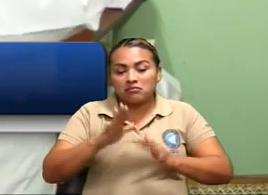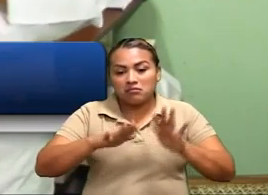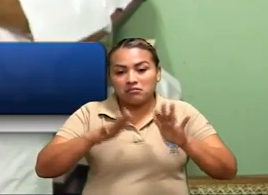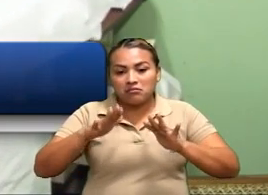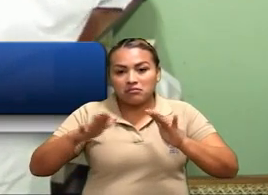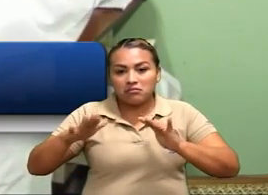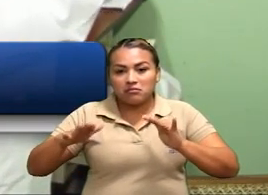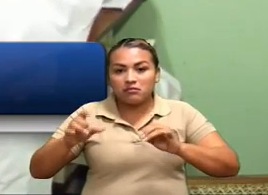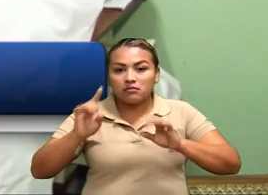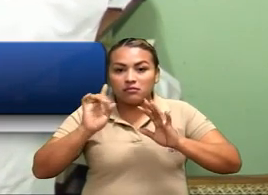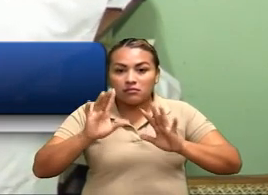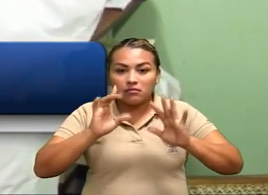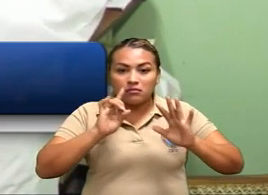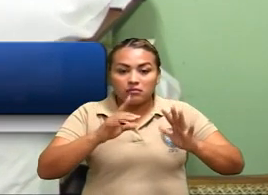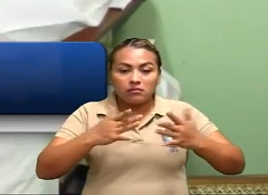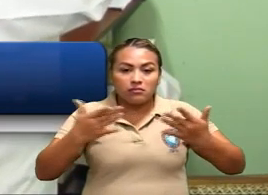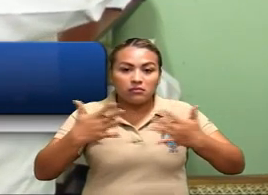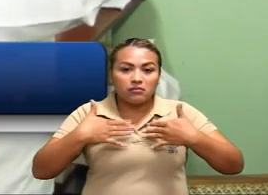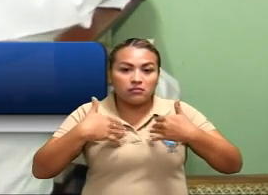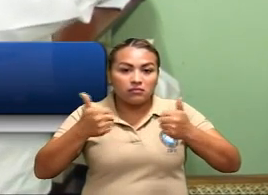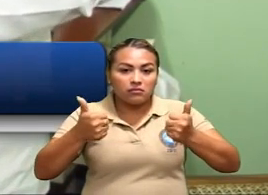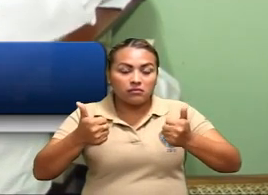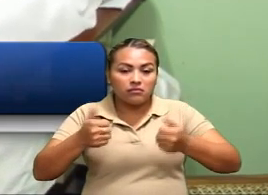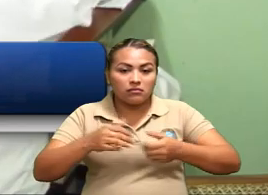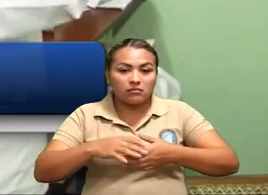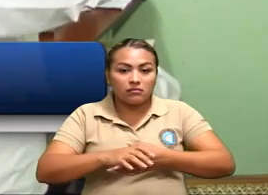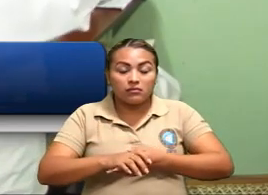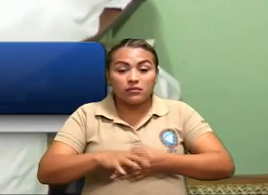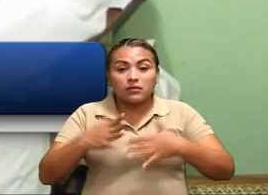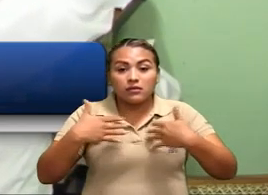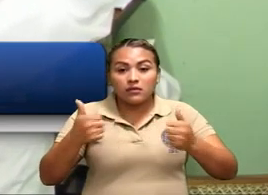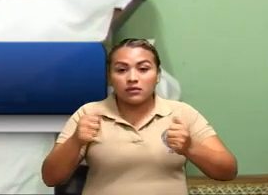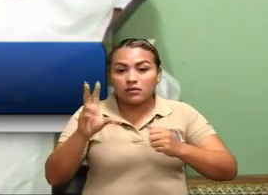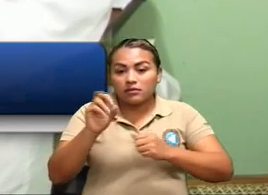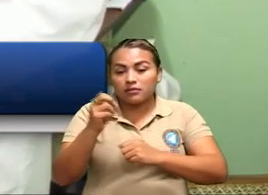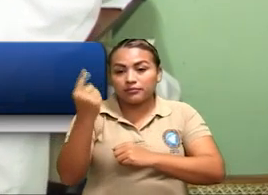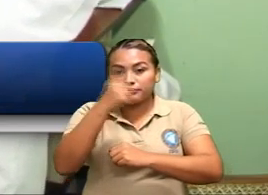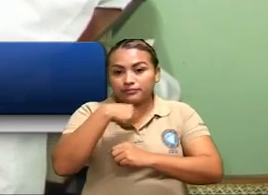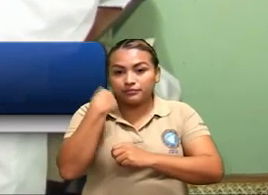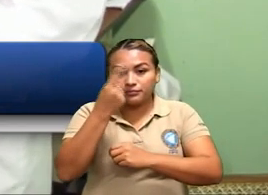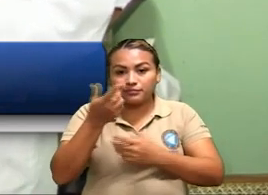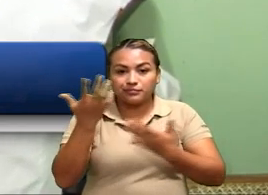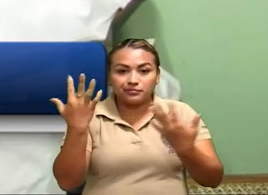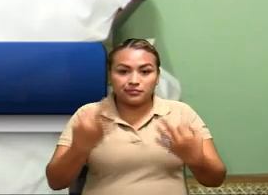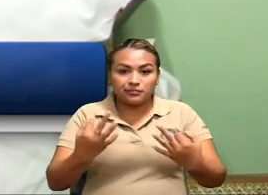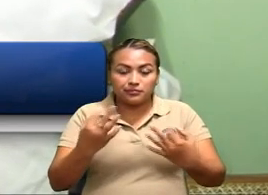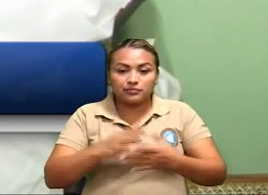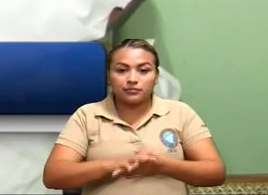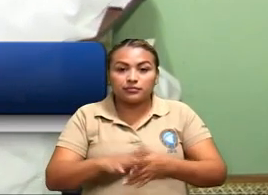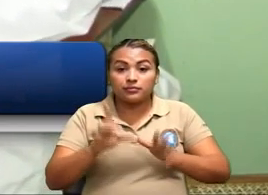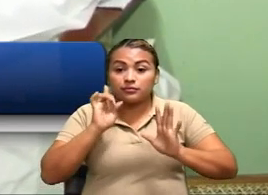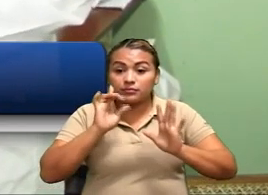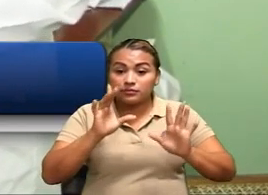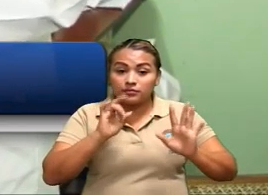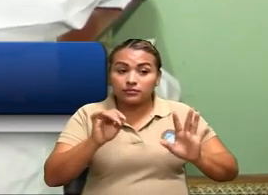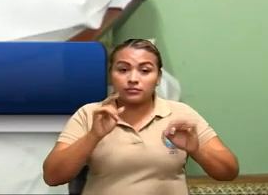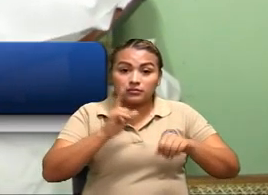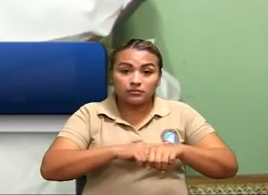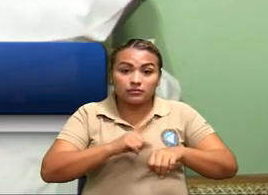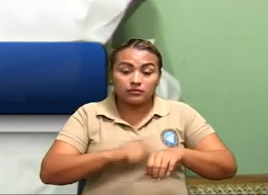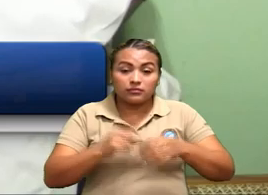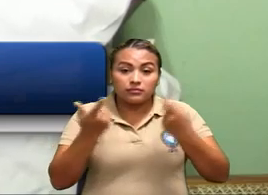en cuidado su salud, ¿verdad? Porque como le decimos, es por salud, no por belleza. Entonces, como que hemos ido cuidando un poco más, pero a